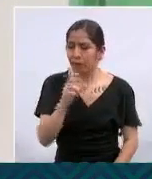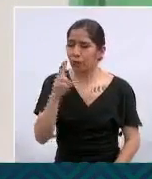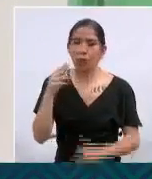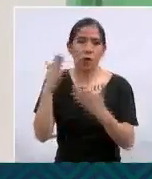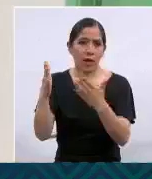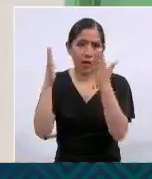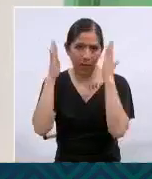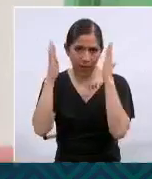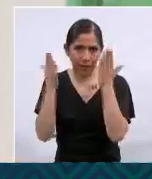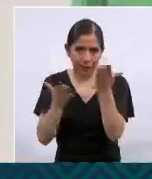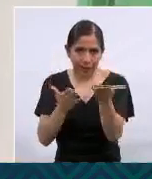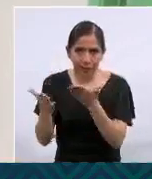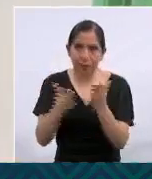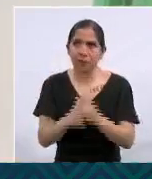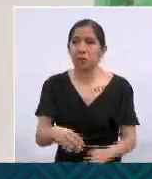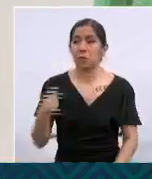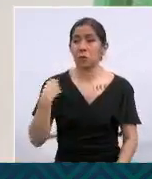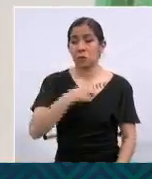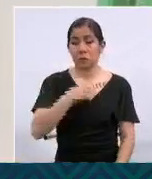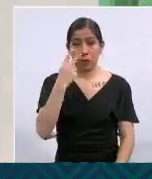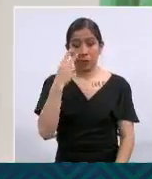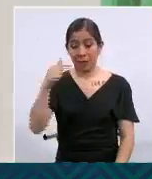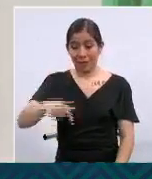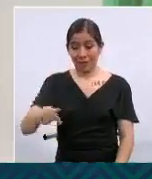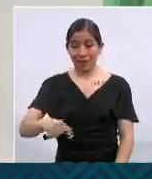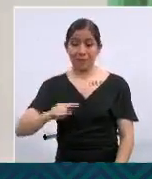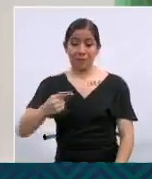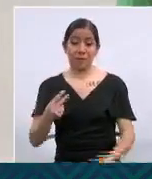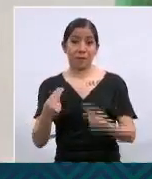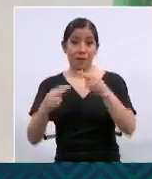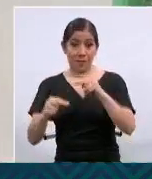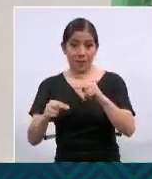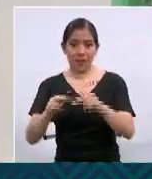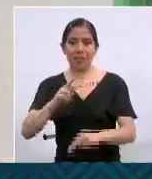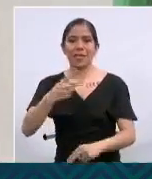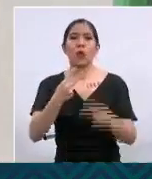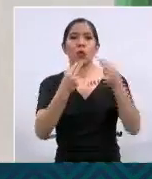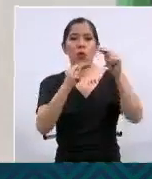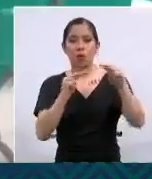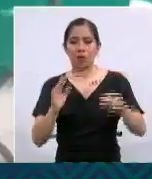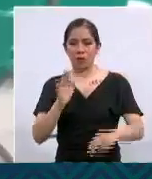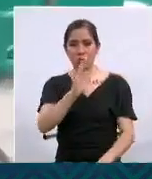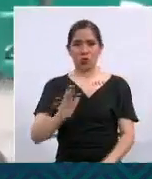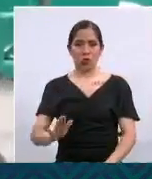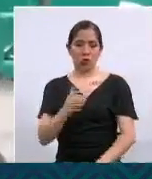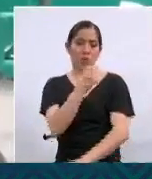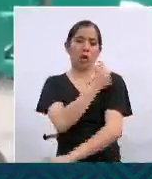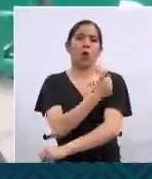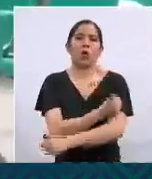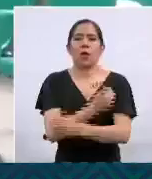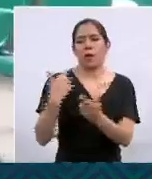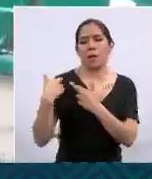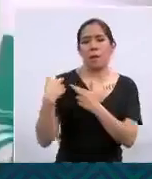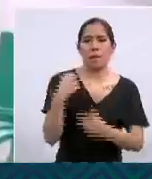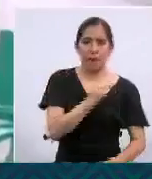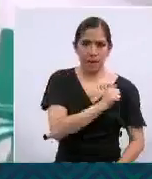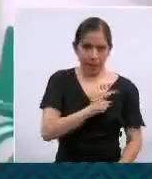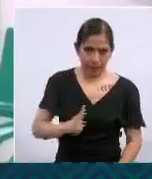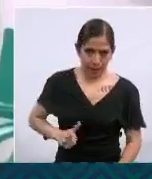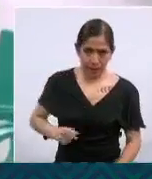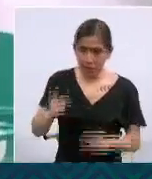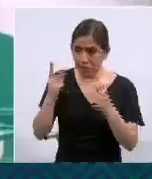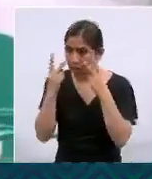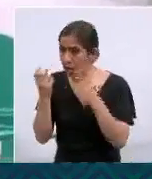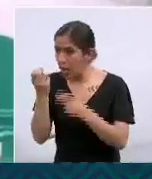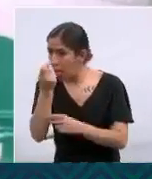que los hospitales de primero y segundo nivel que son competencia municipal los galenos estén en su punto de trabajo a los que no están